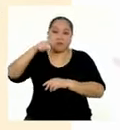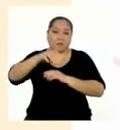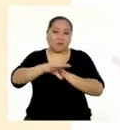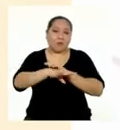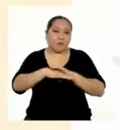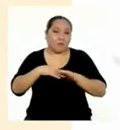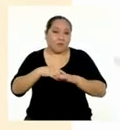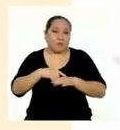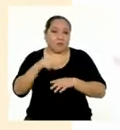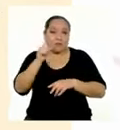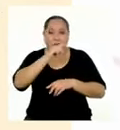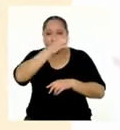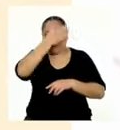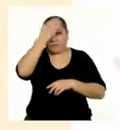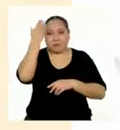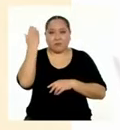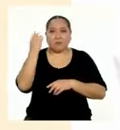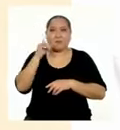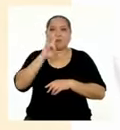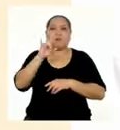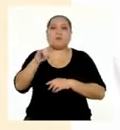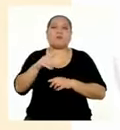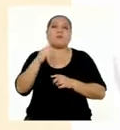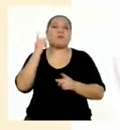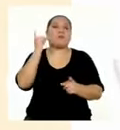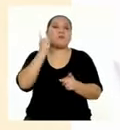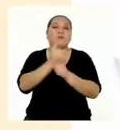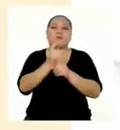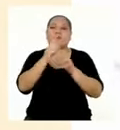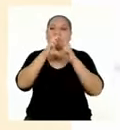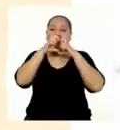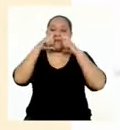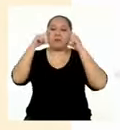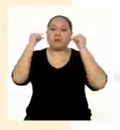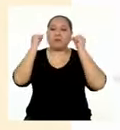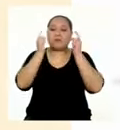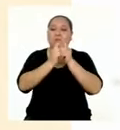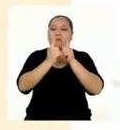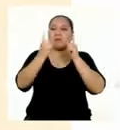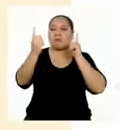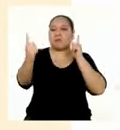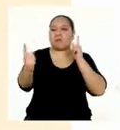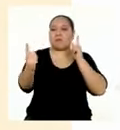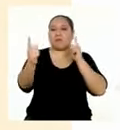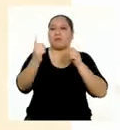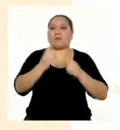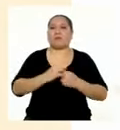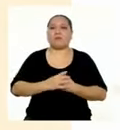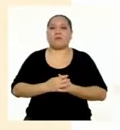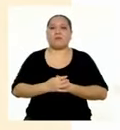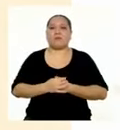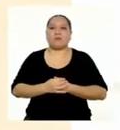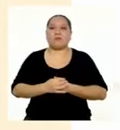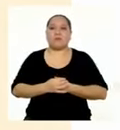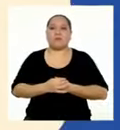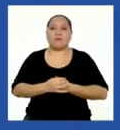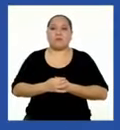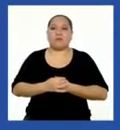hacerlo, no olvidarnos del uso correcto de la mascarilla y el distanciamiento social.